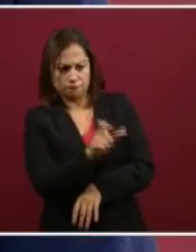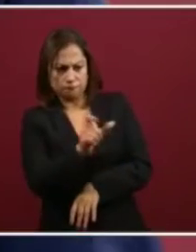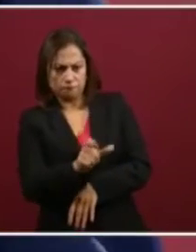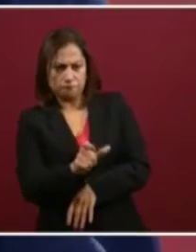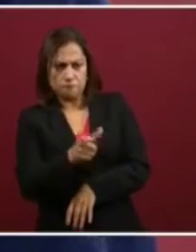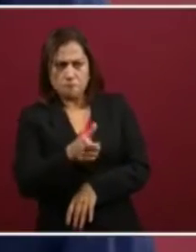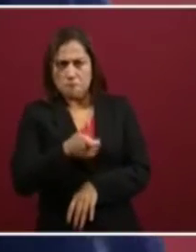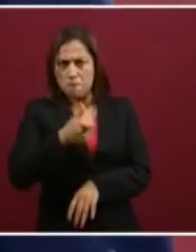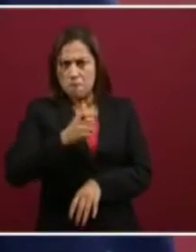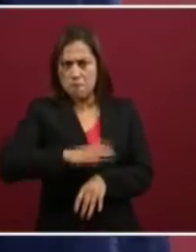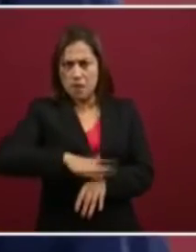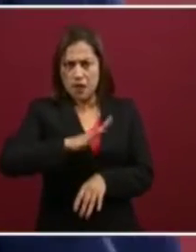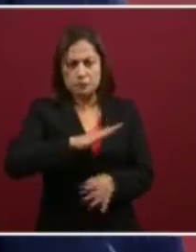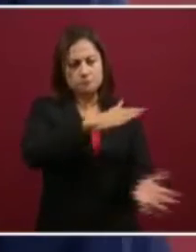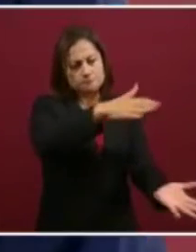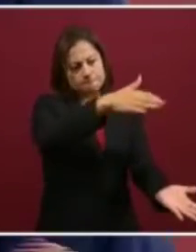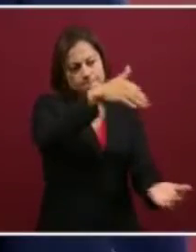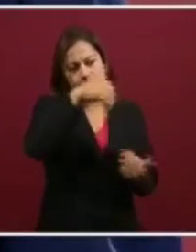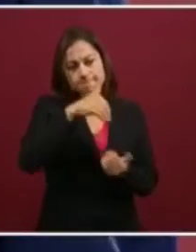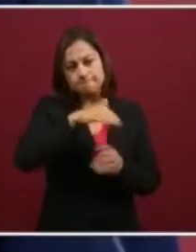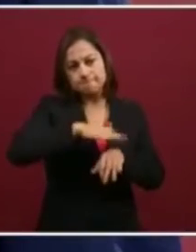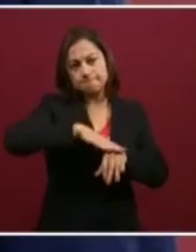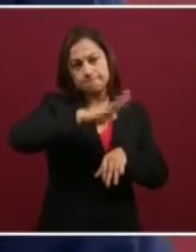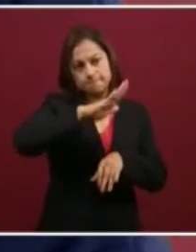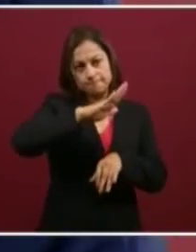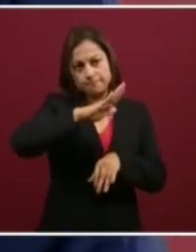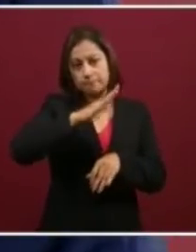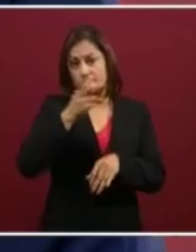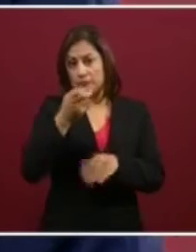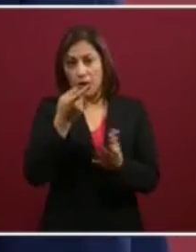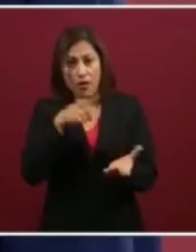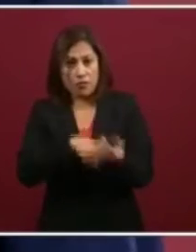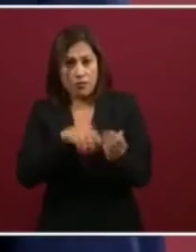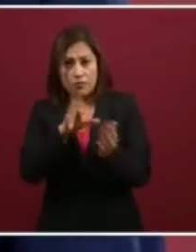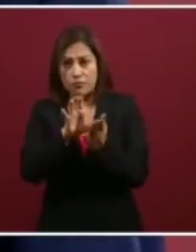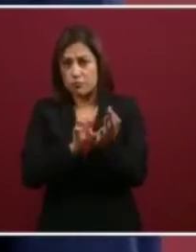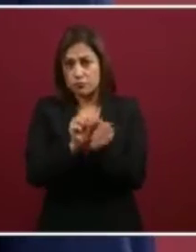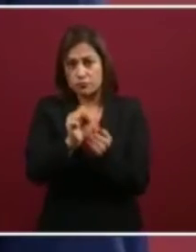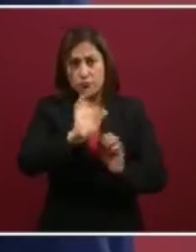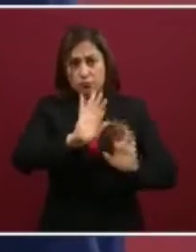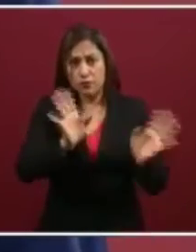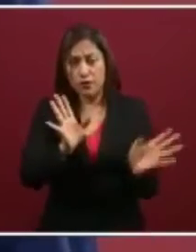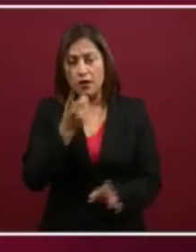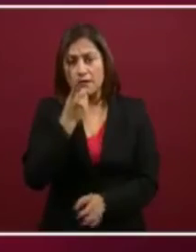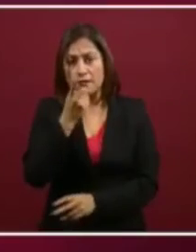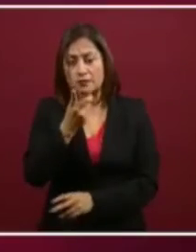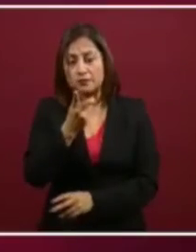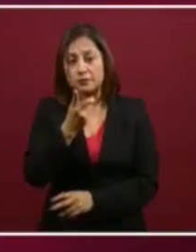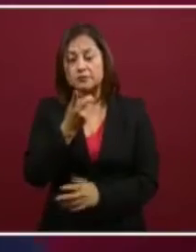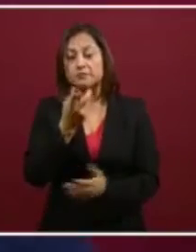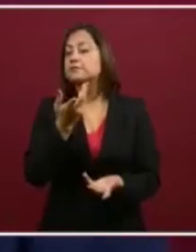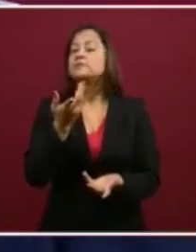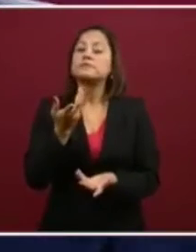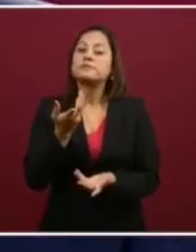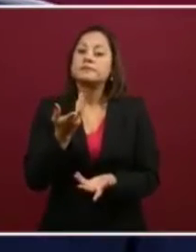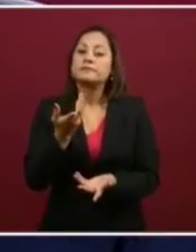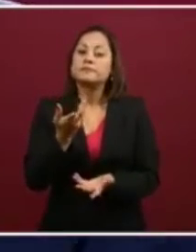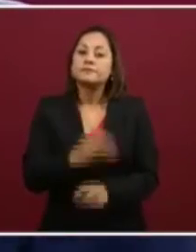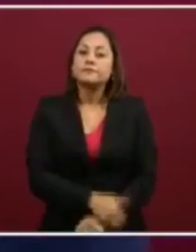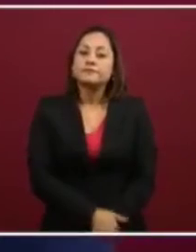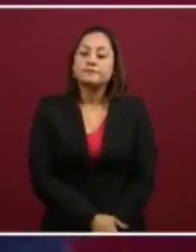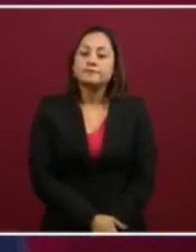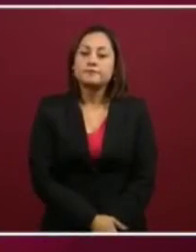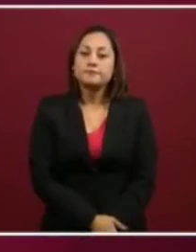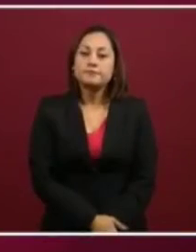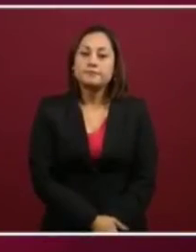Es un principio constitucional. Entonces, aquí no solo no se